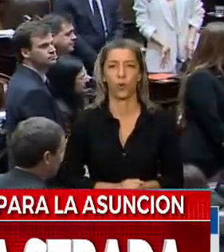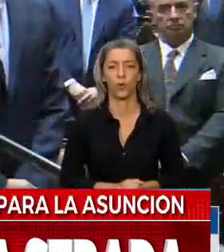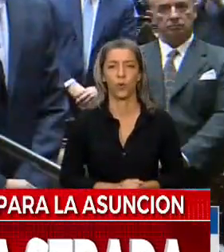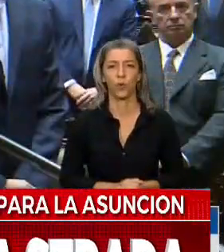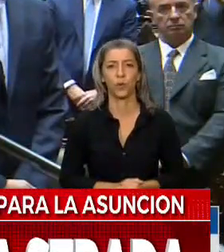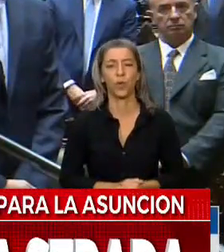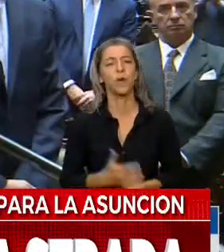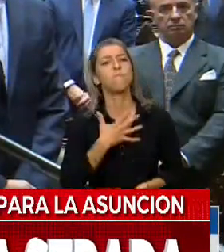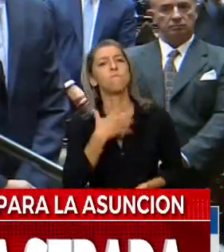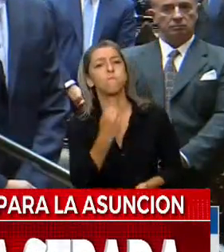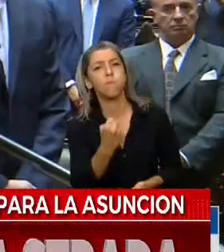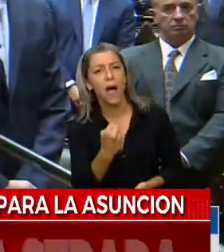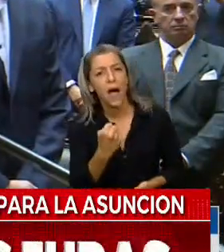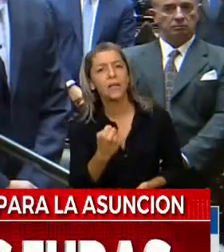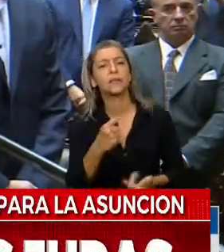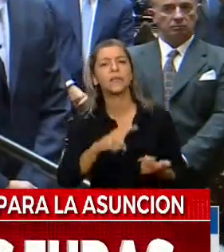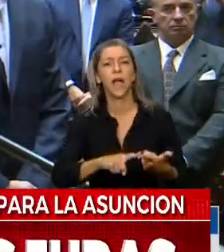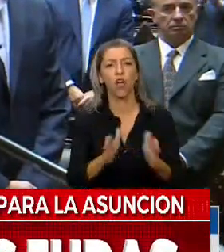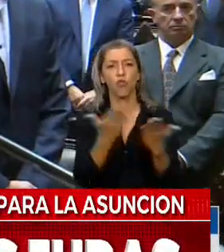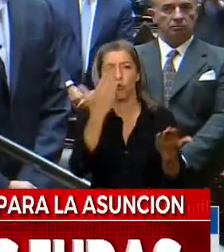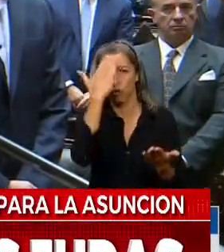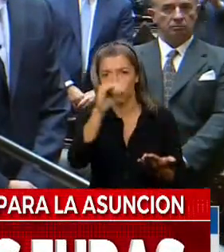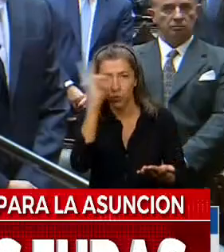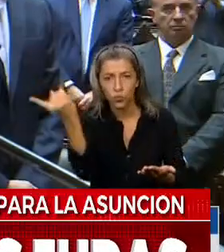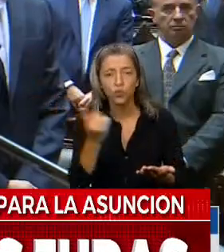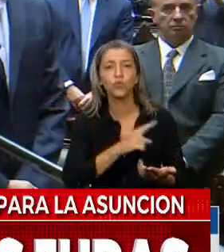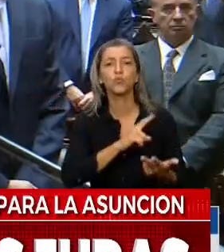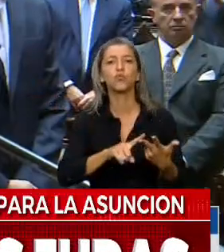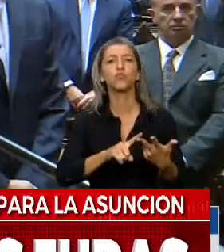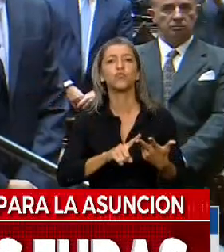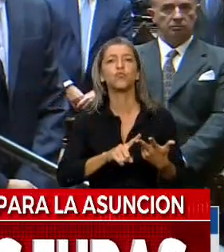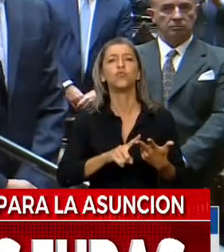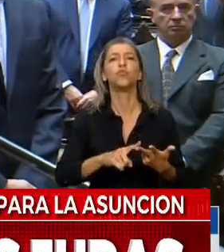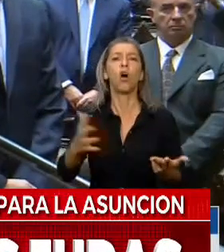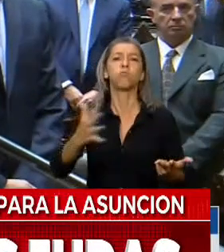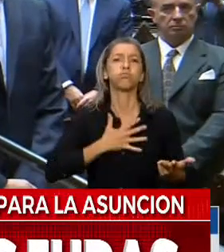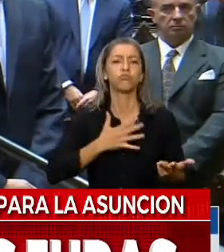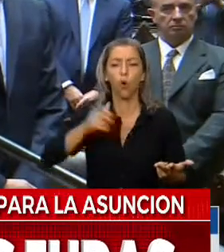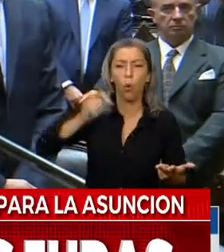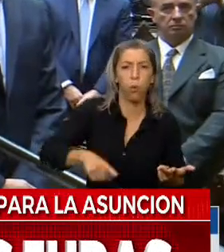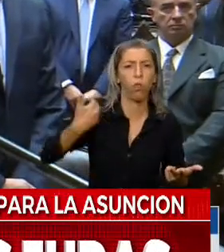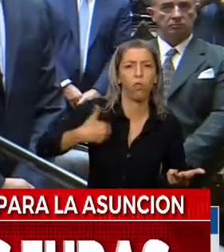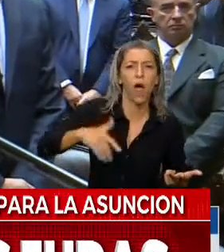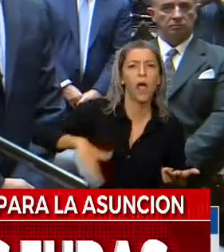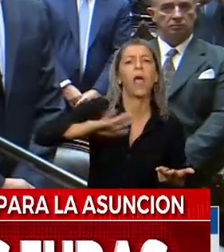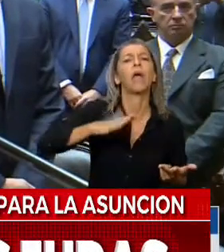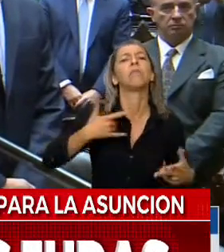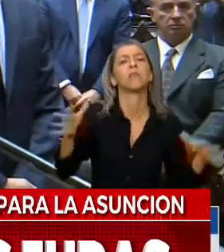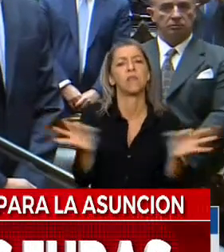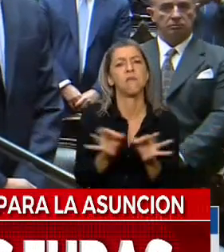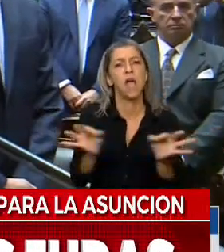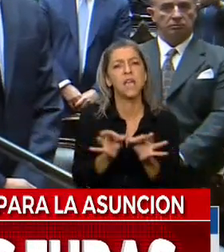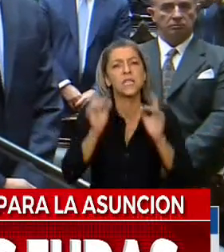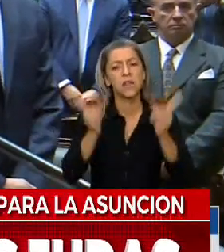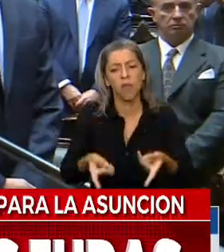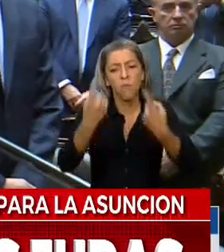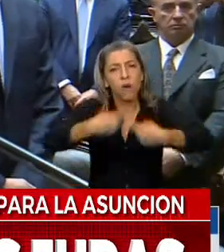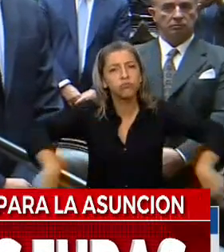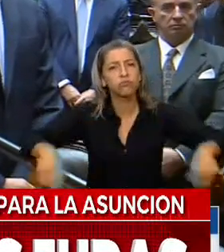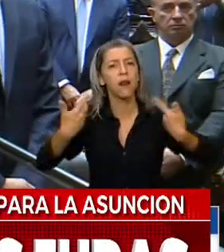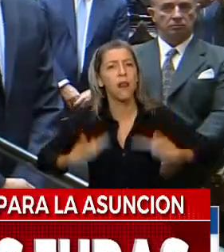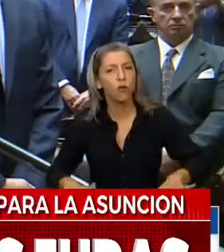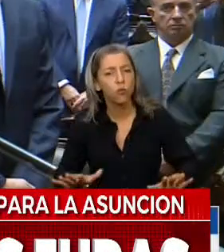Por la patria, la Constitución, la soberanía nacional sobre nuestras Islas Malvinas y nuestros recursos